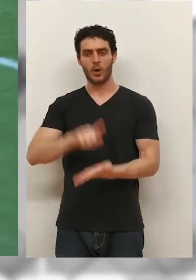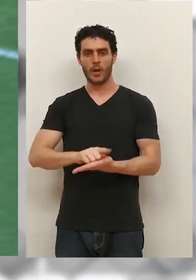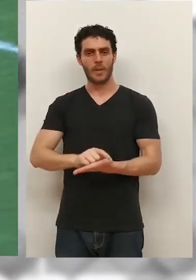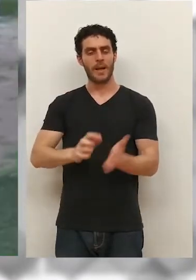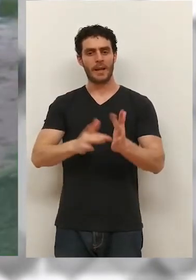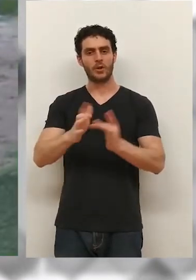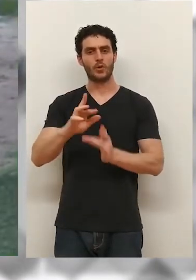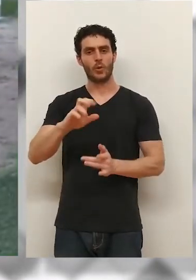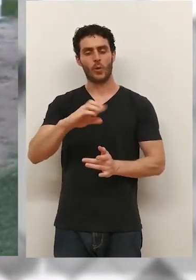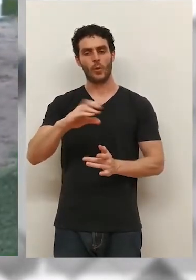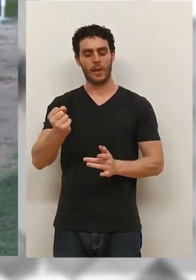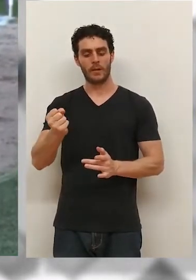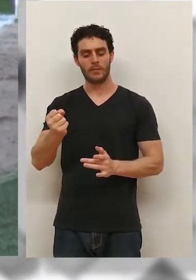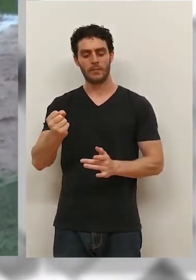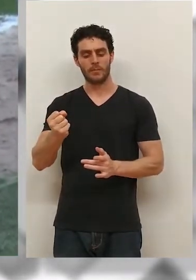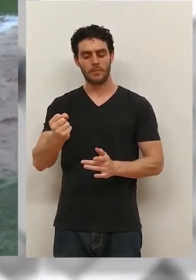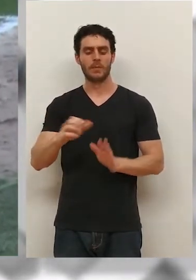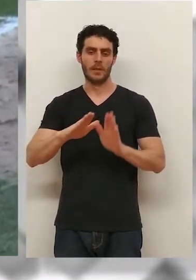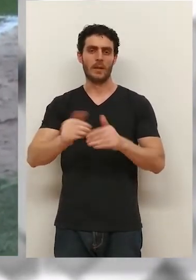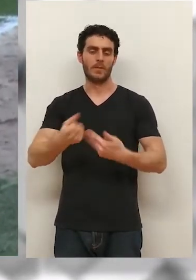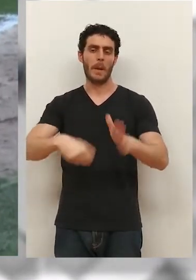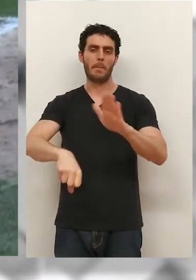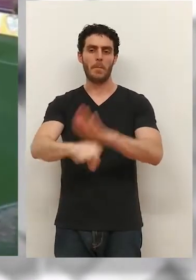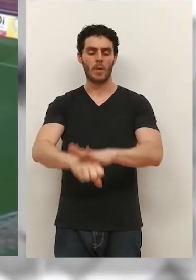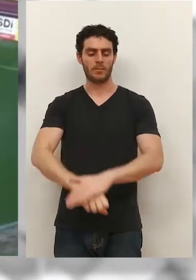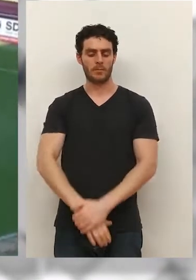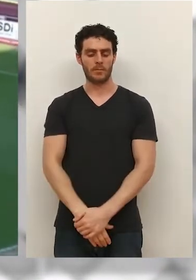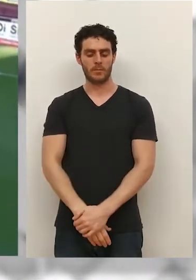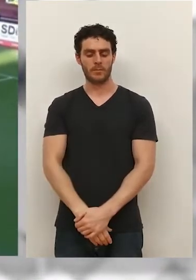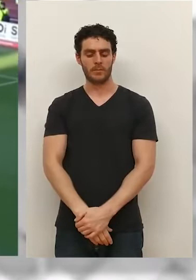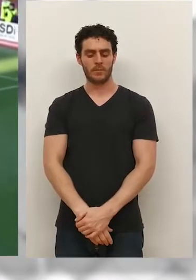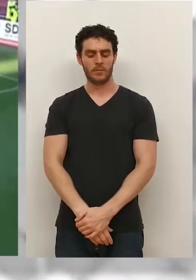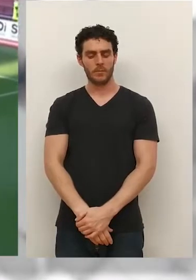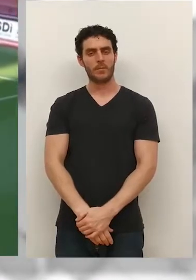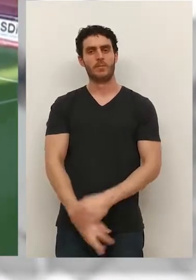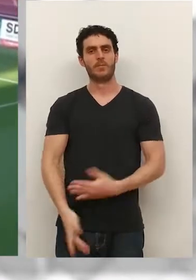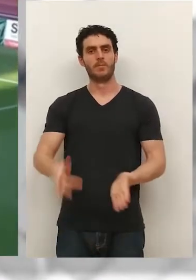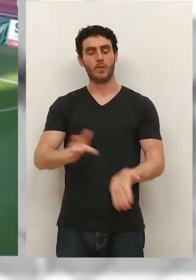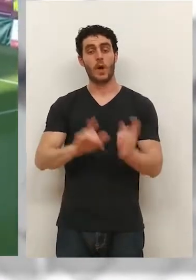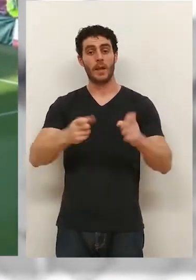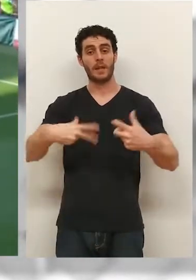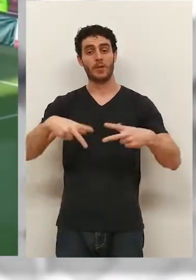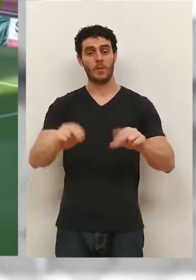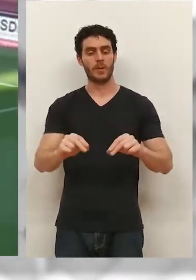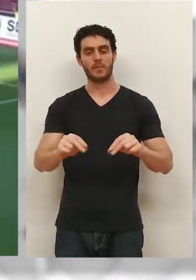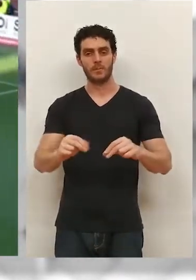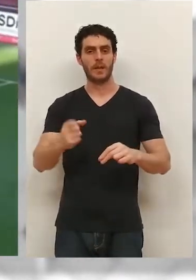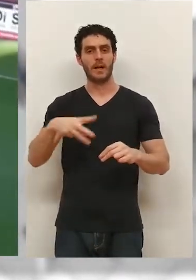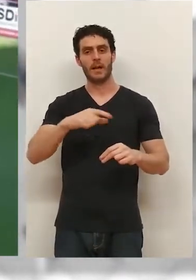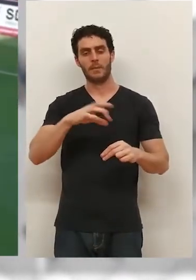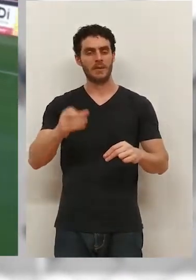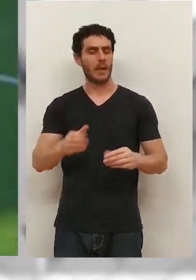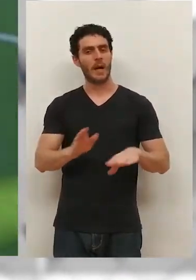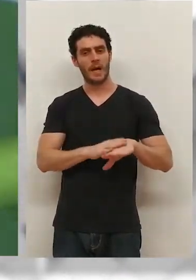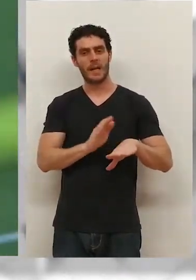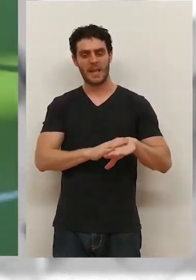constantemente, logrando un gol que se anuló por fuera de juego primero y un tanto completamente legal después. Era el minuto 40 cuando de nuevo Calderón ganó